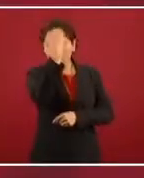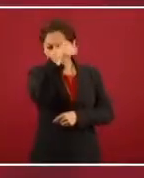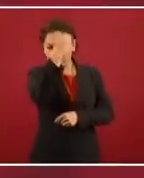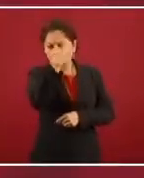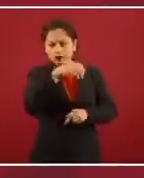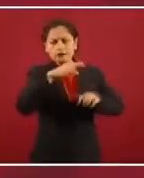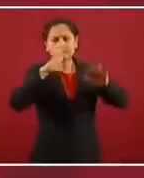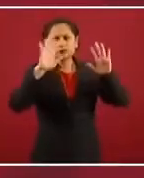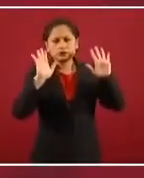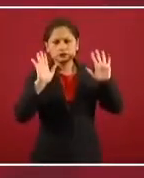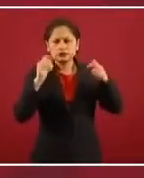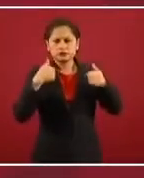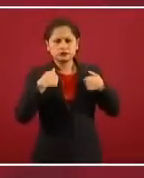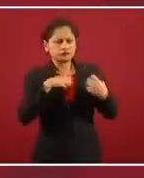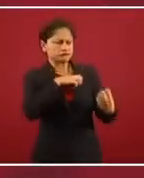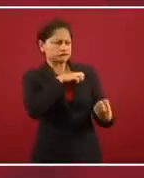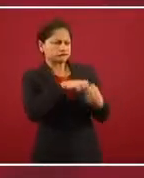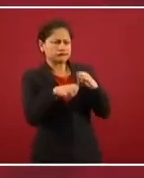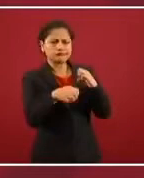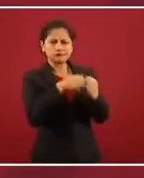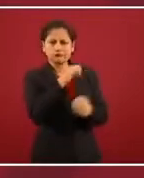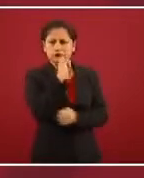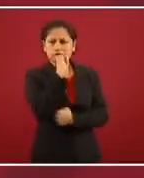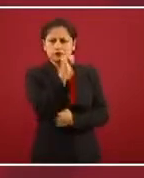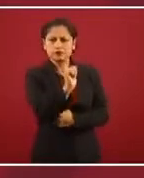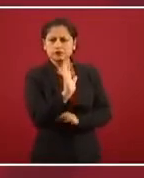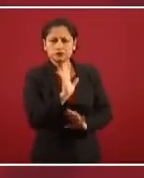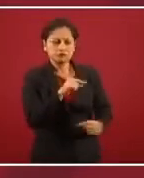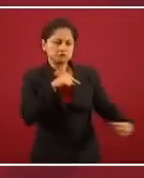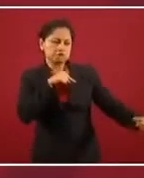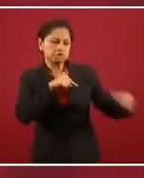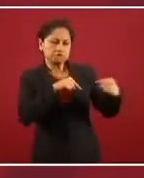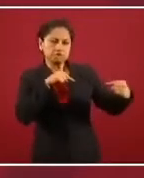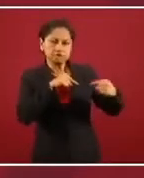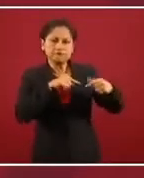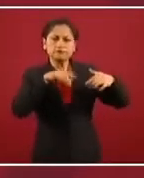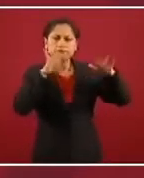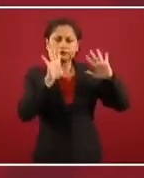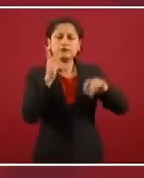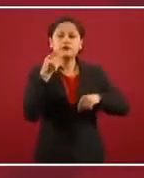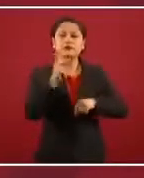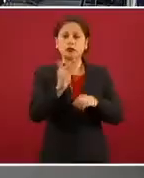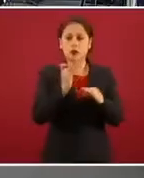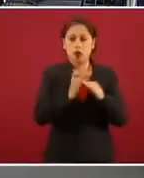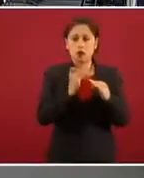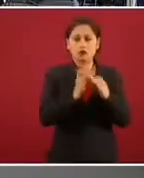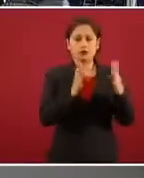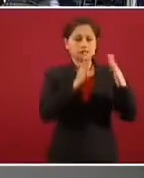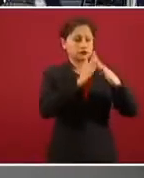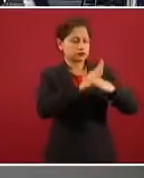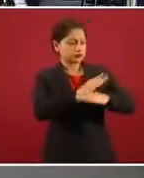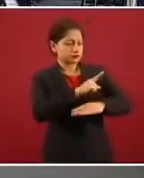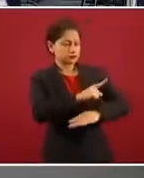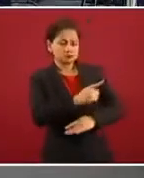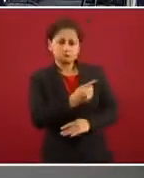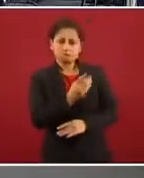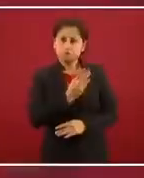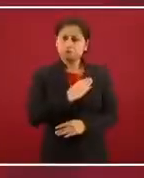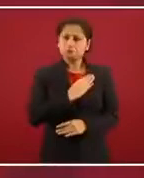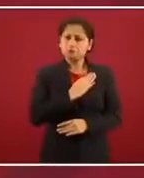tengo adversarios, pero estamos muy bien y de buenas. No estoy así